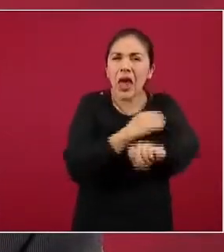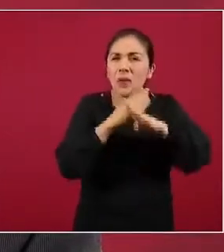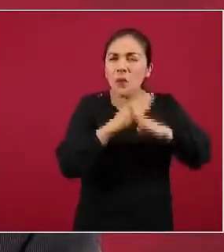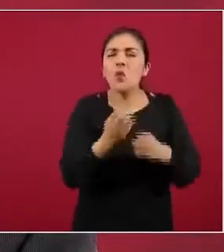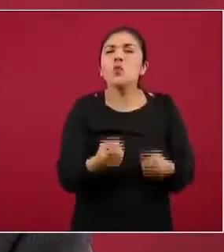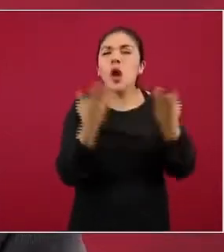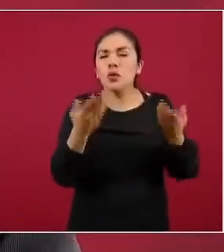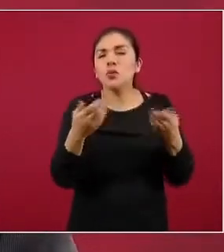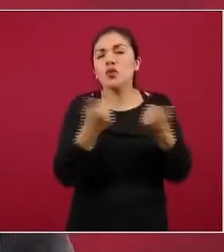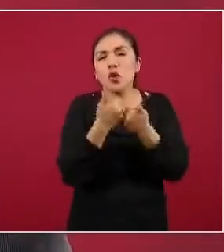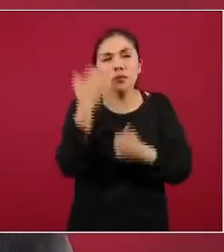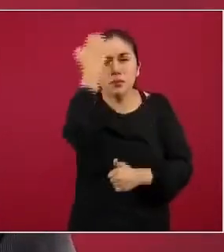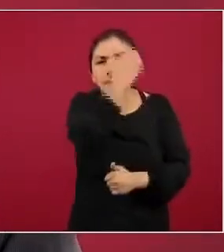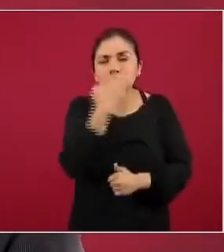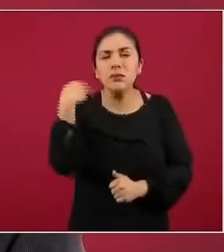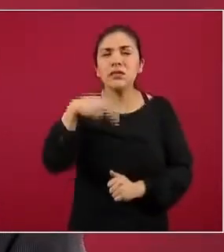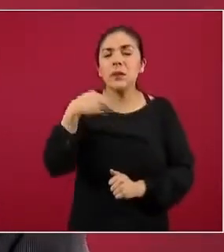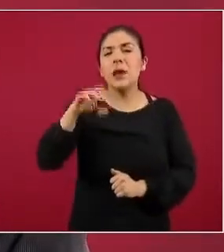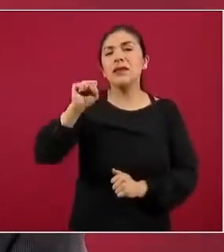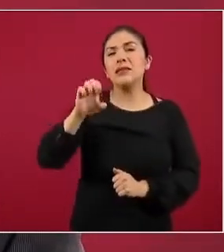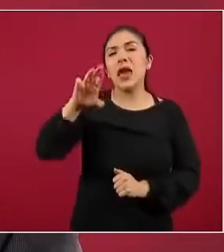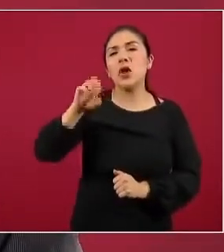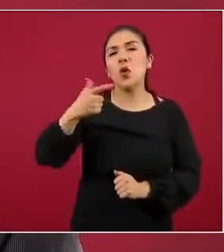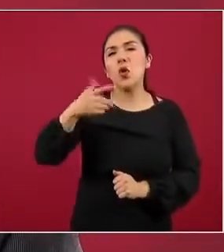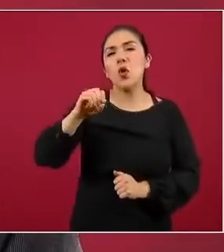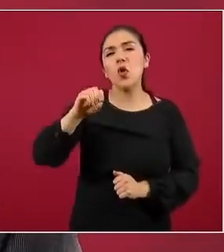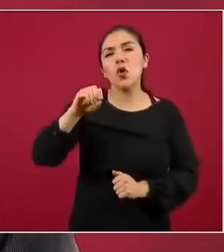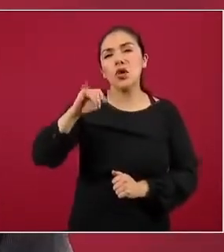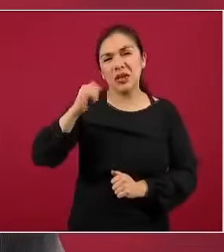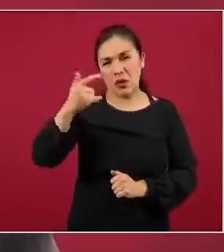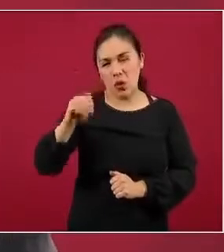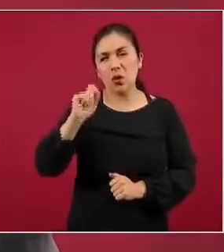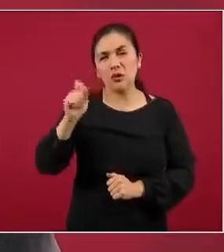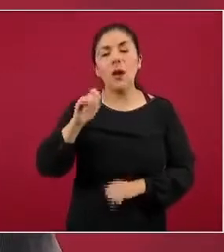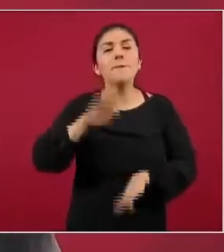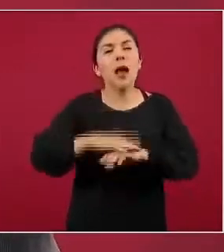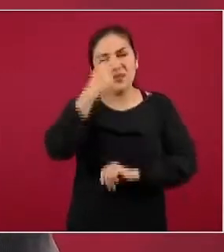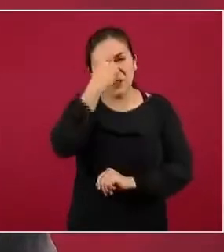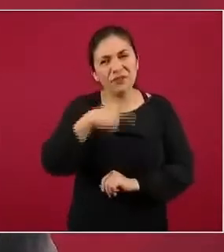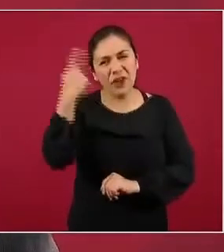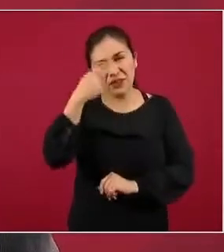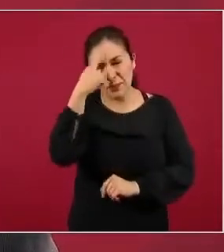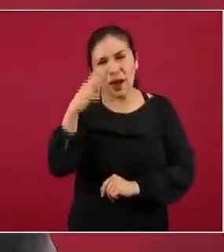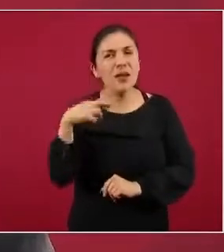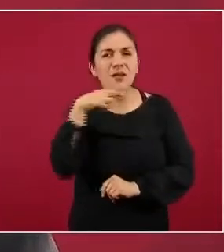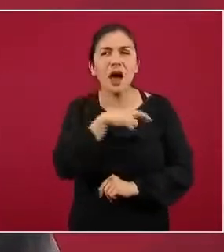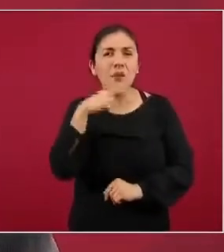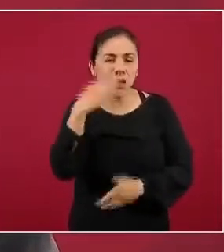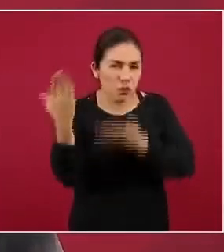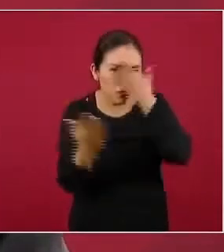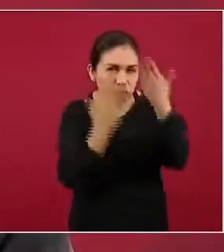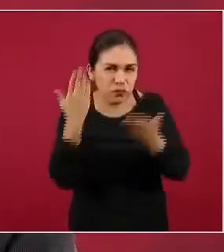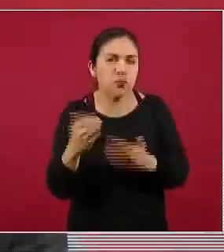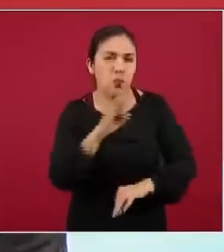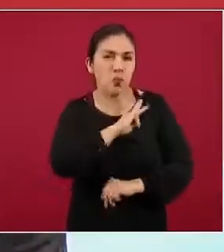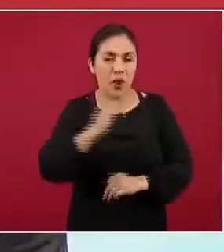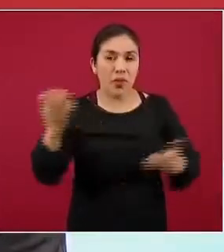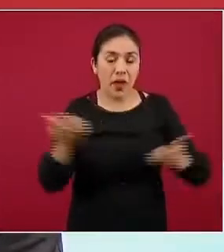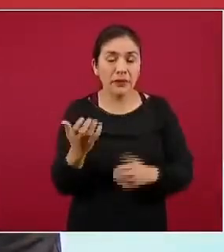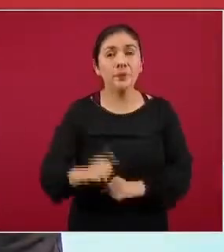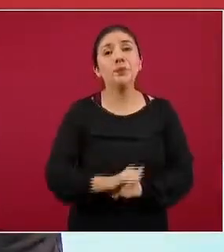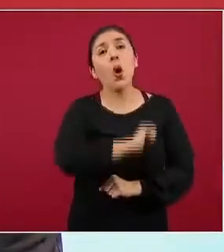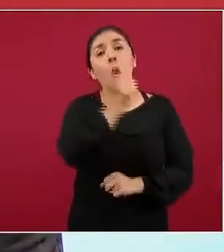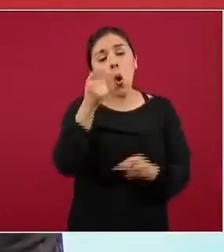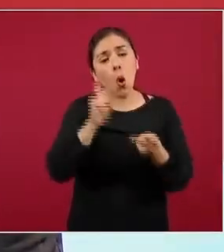partir de ensayos que se llaman serológicos, que son relativamente más fáciles y rápidos de realizar. Hay